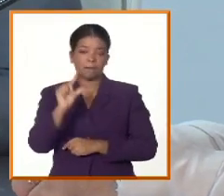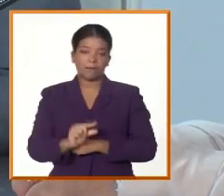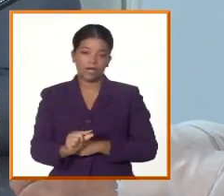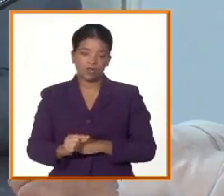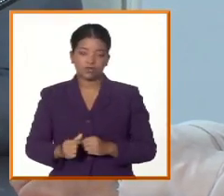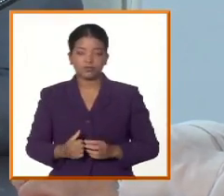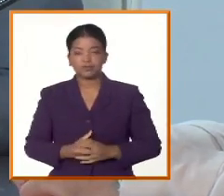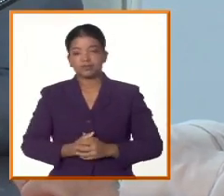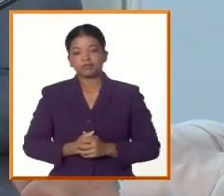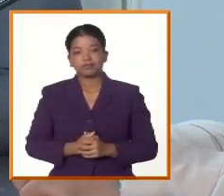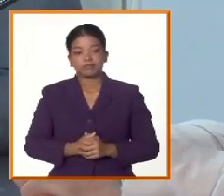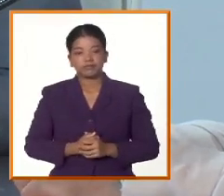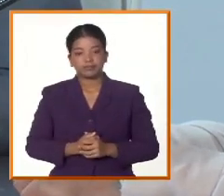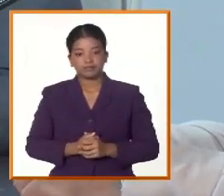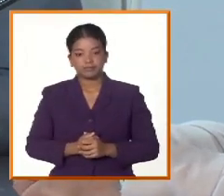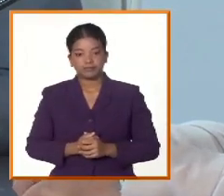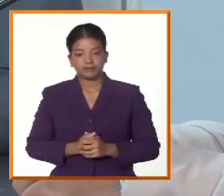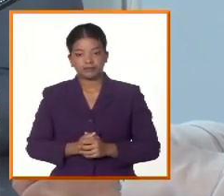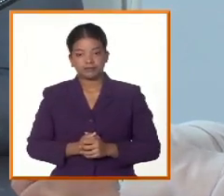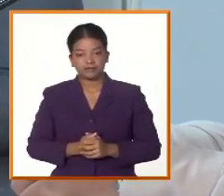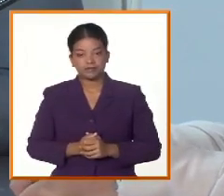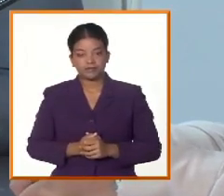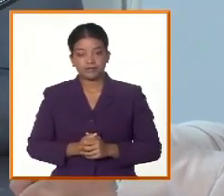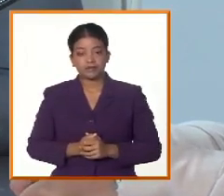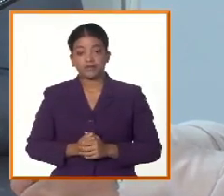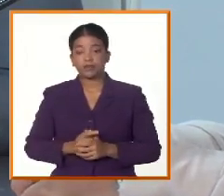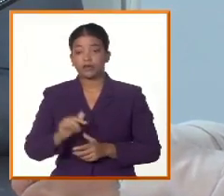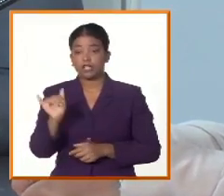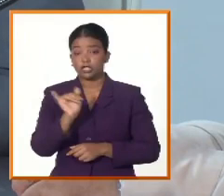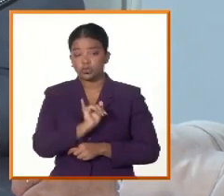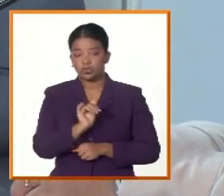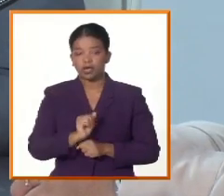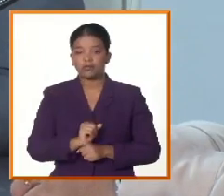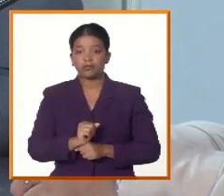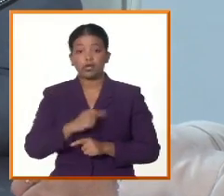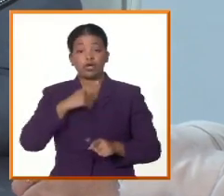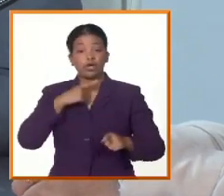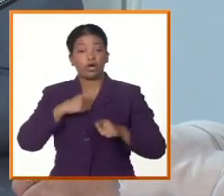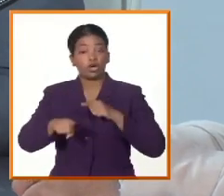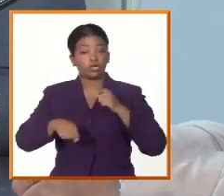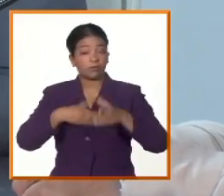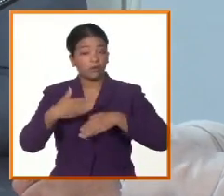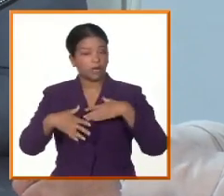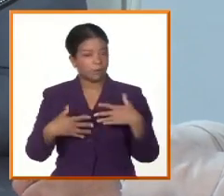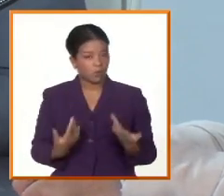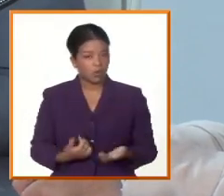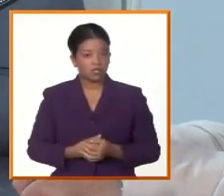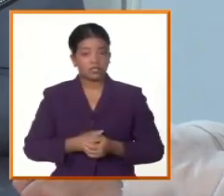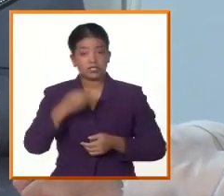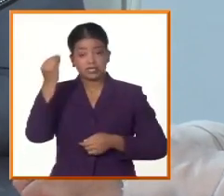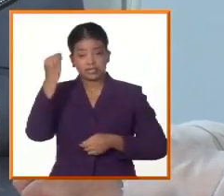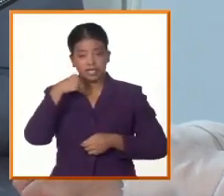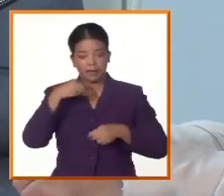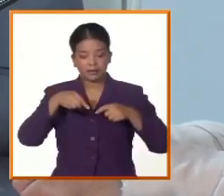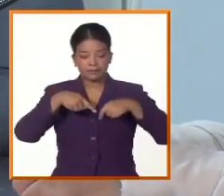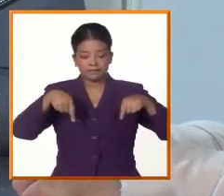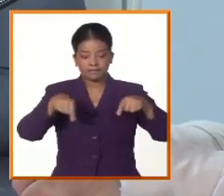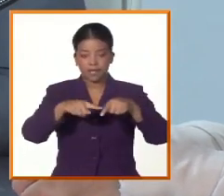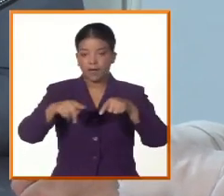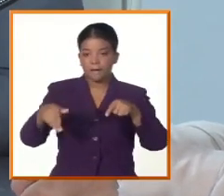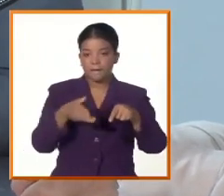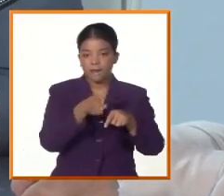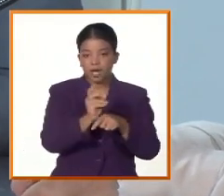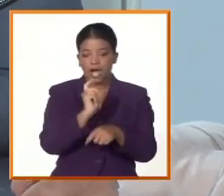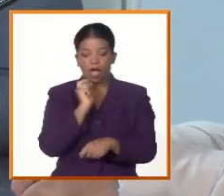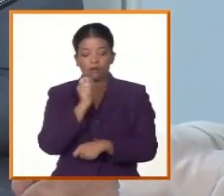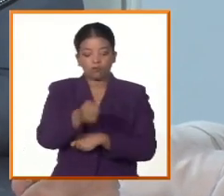hoy es de las aristas más importantes a desarrollar en la actividad pesquera porque tuvieron tuvimos un grupo importante de envase que disminuyeron los volúmenes tuvimos que trasladar la